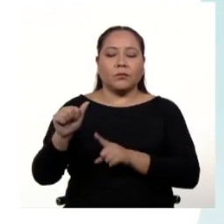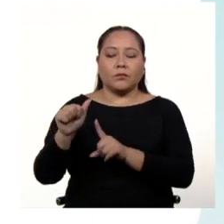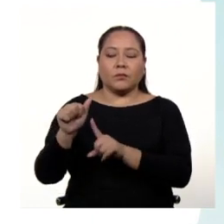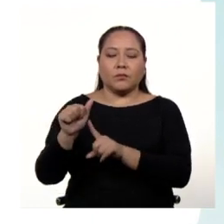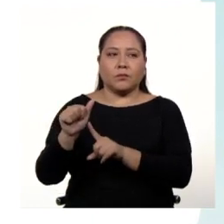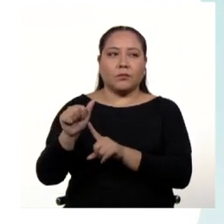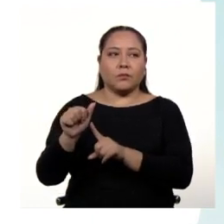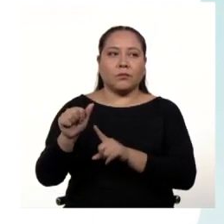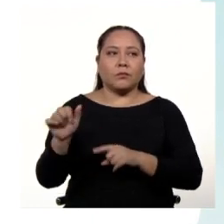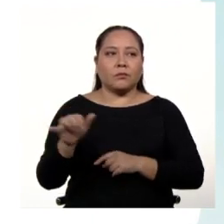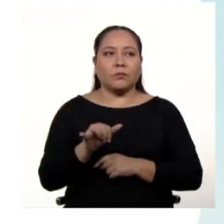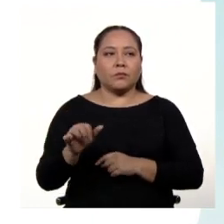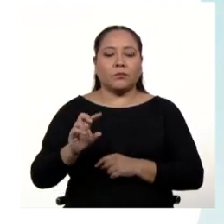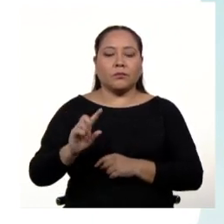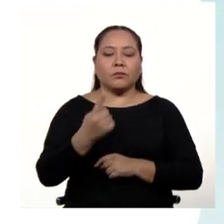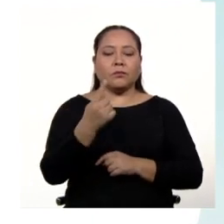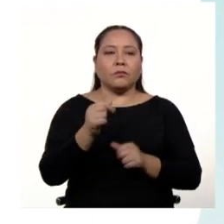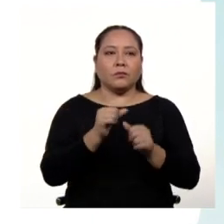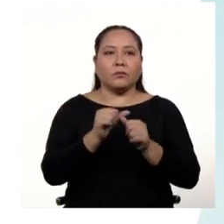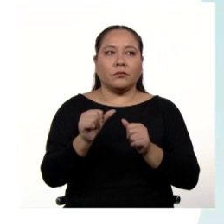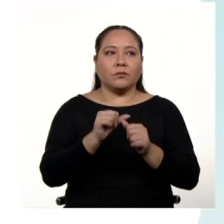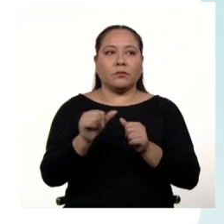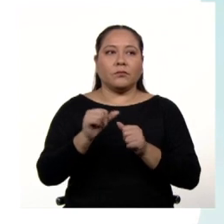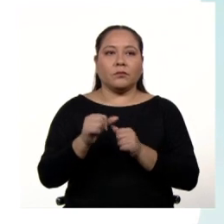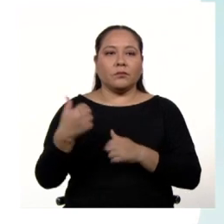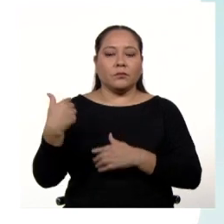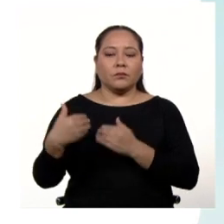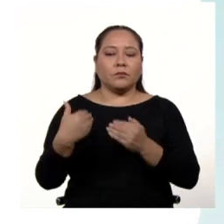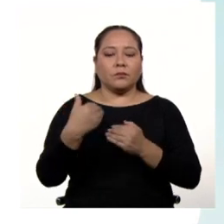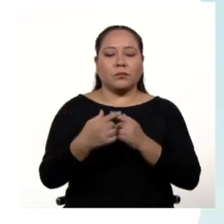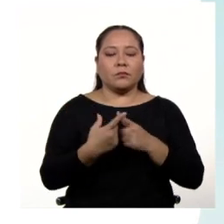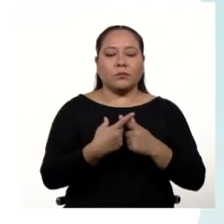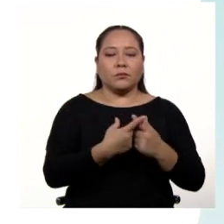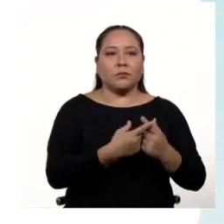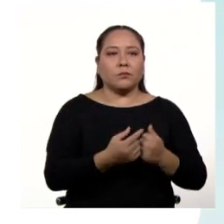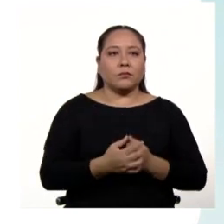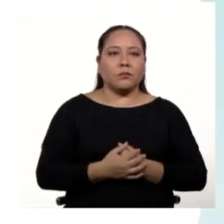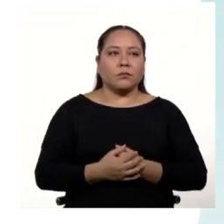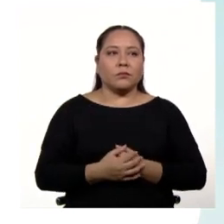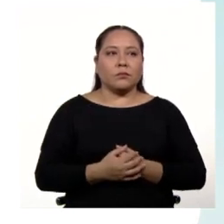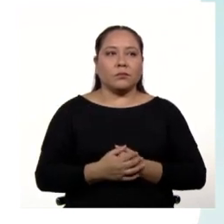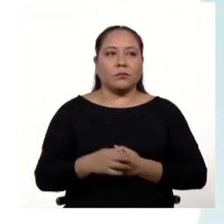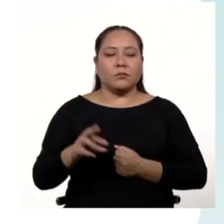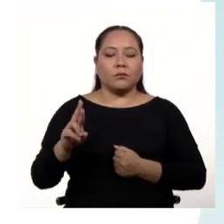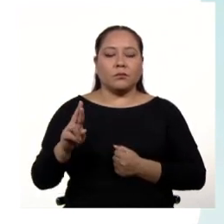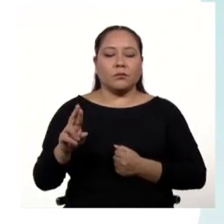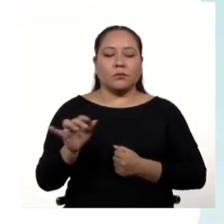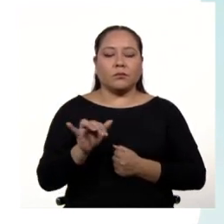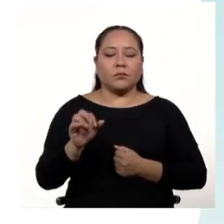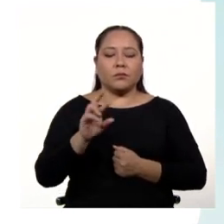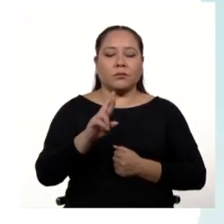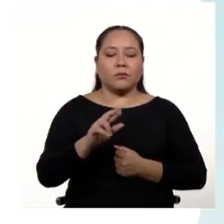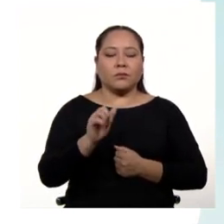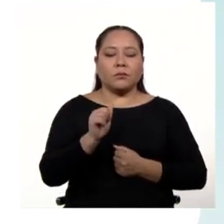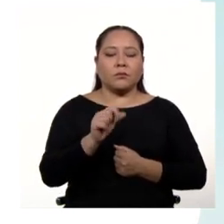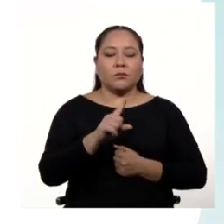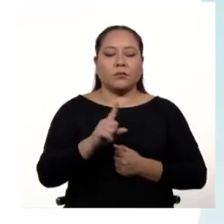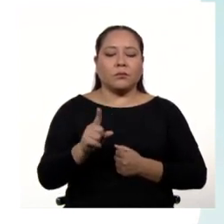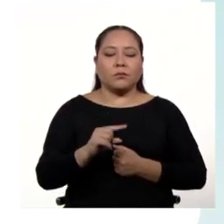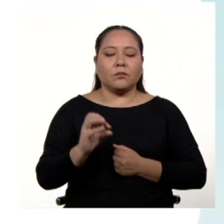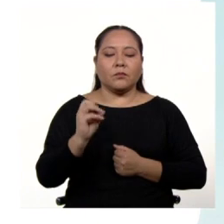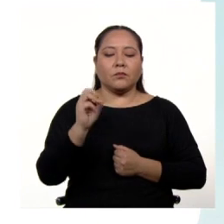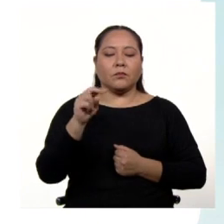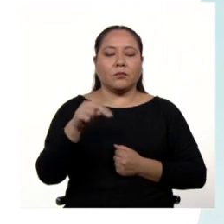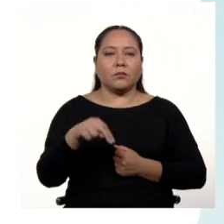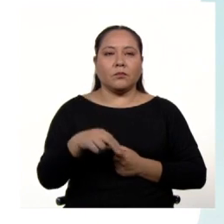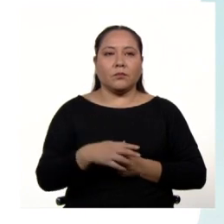A sub 1 es el primer término de la progresión geométrica. R es la razón de la progresión